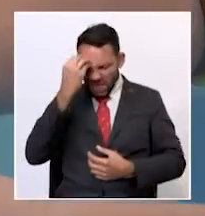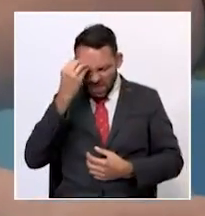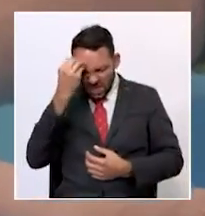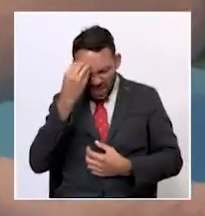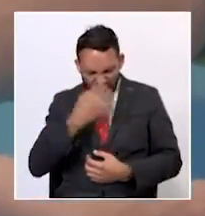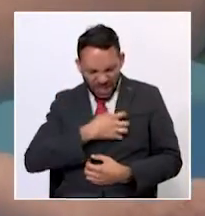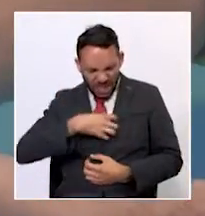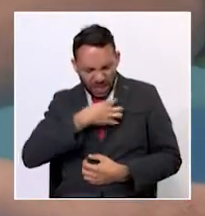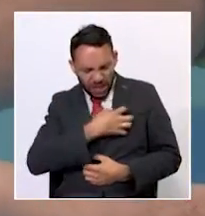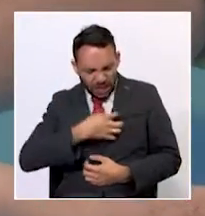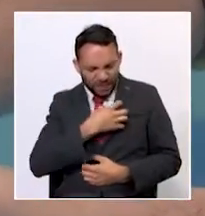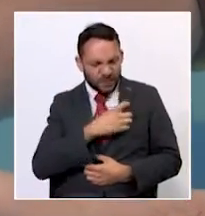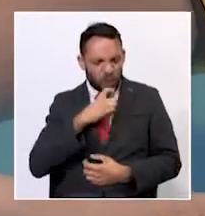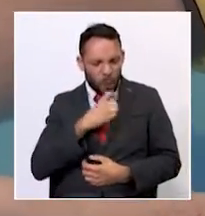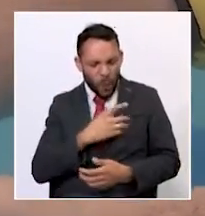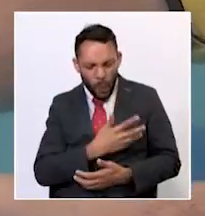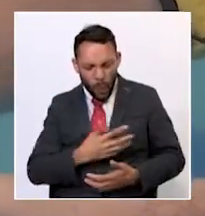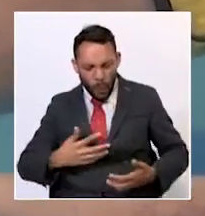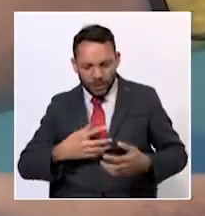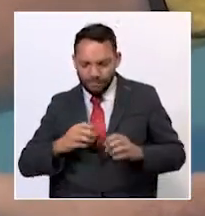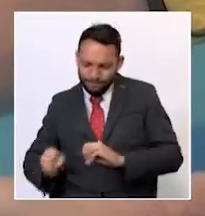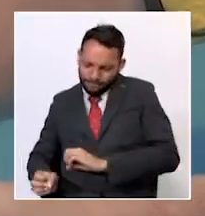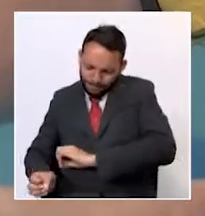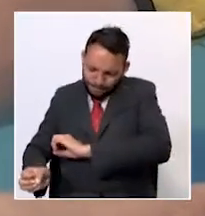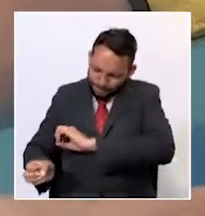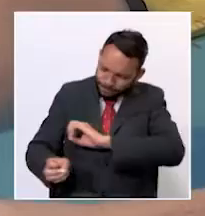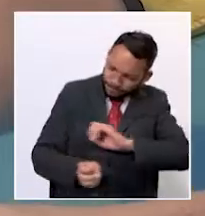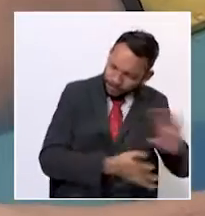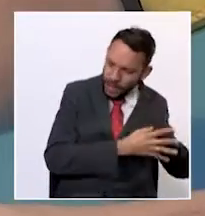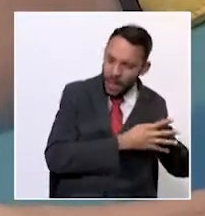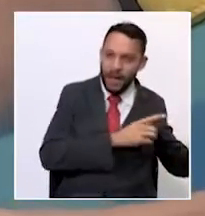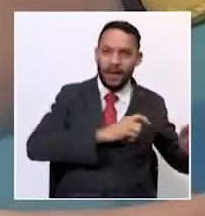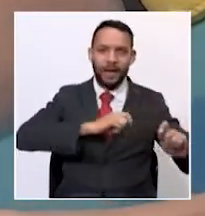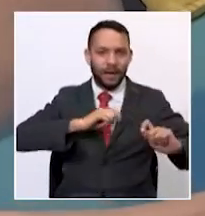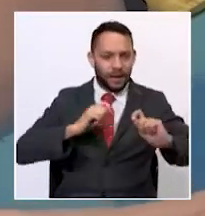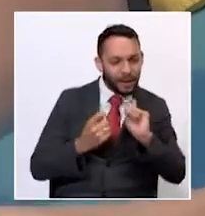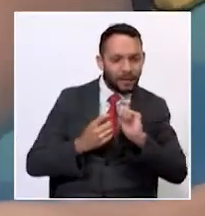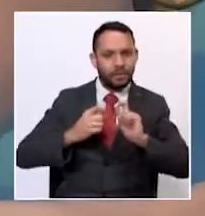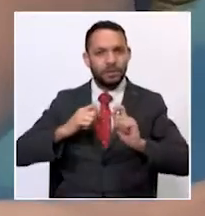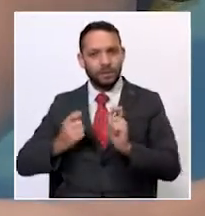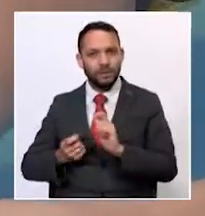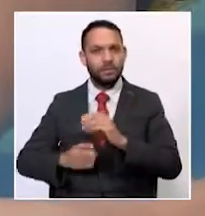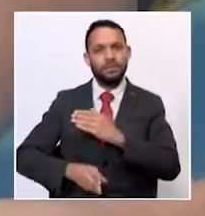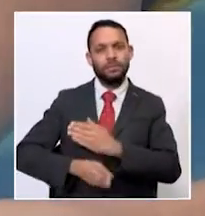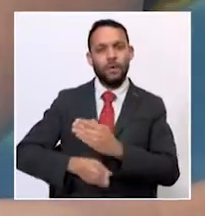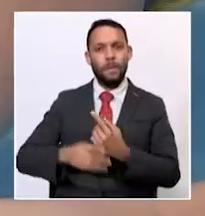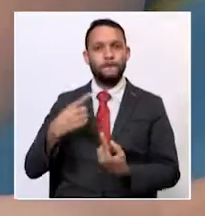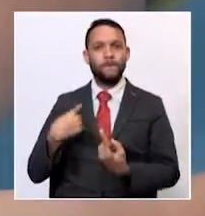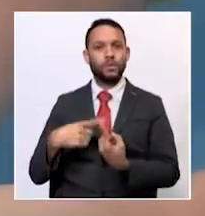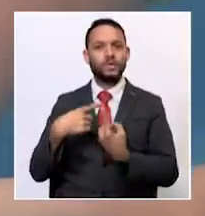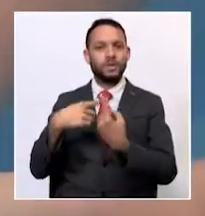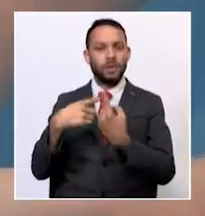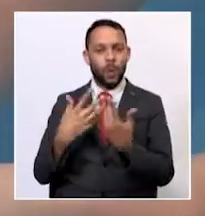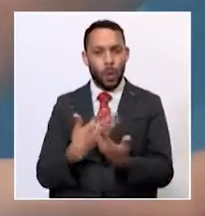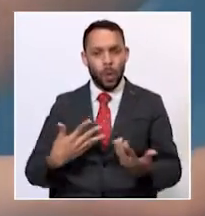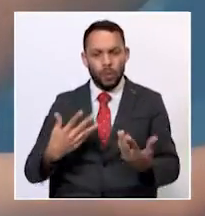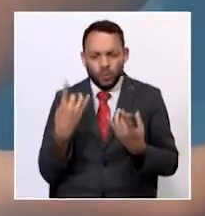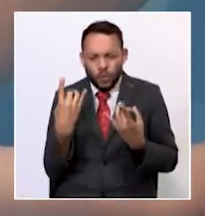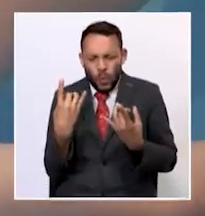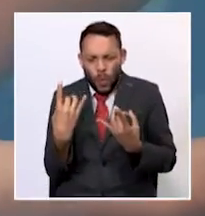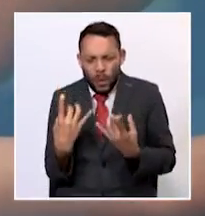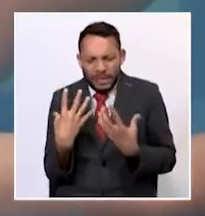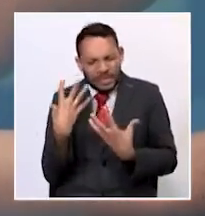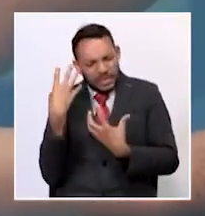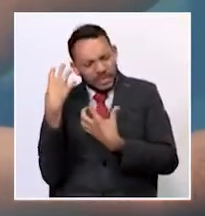reguardado en su alma y en su ser, en su cuerpo. Entonces, de esta manera, él también va a liberar ese dolor, va a liberar de pronto esa carga